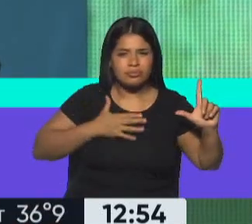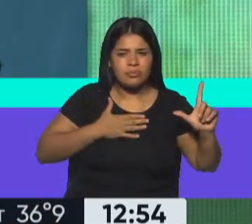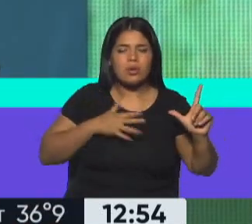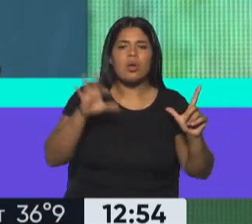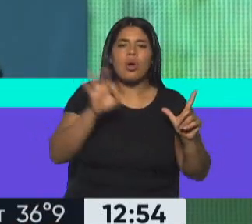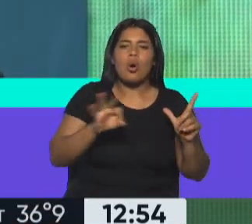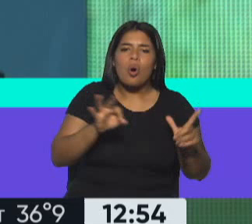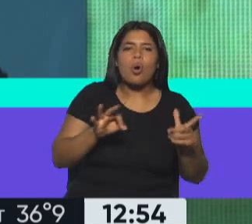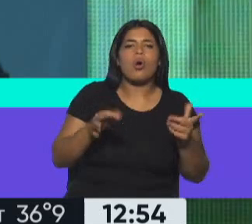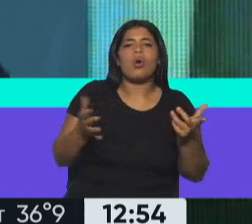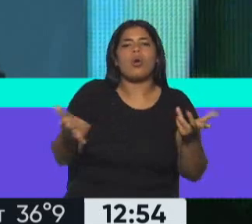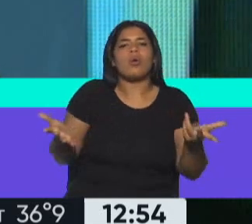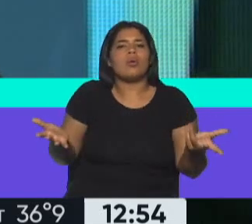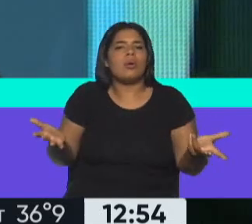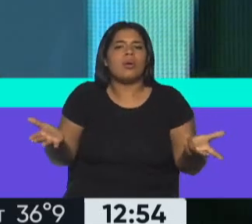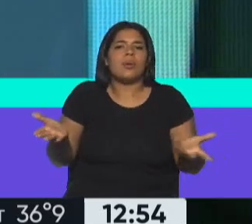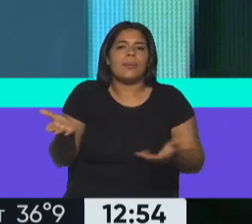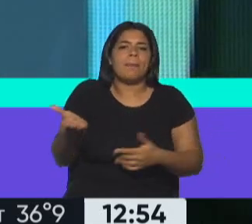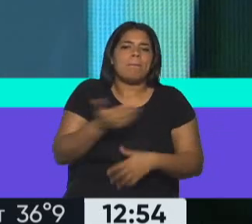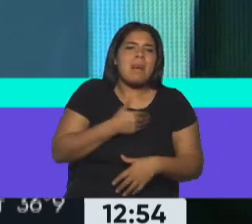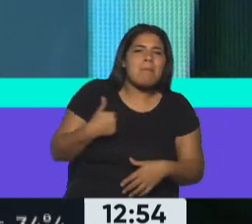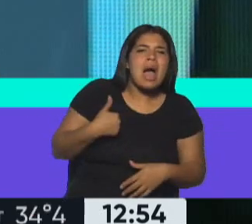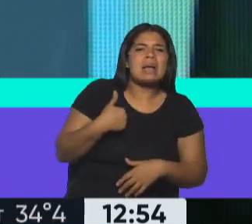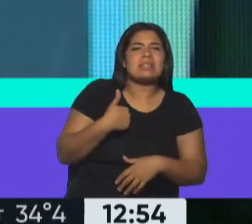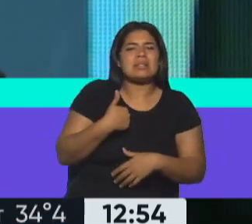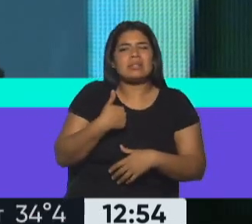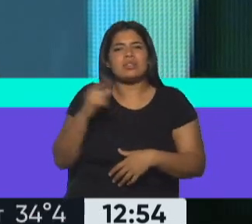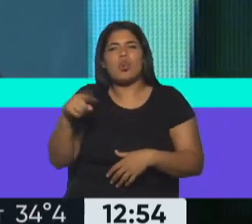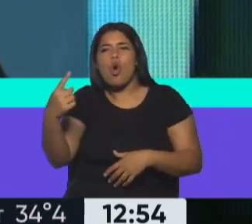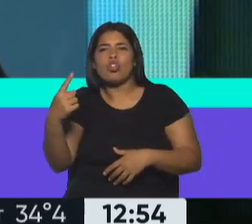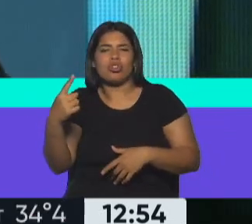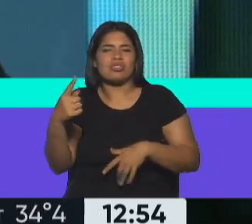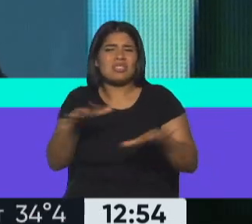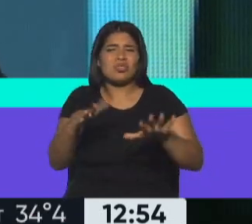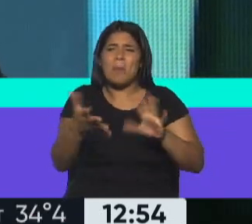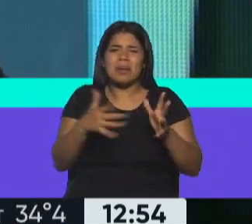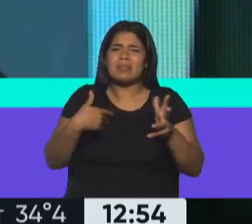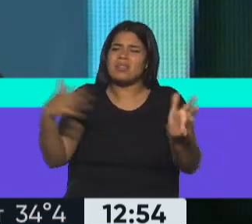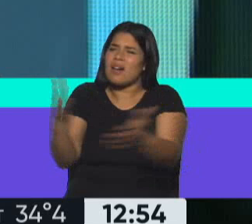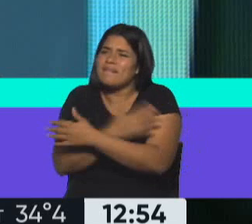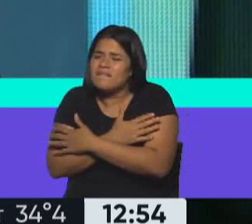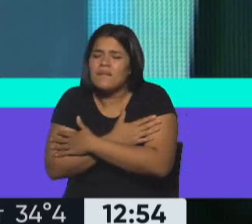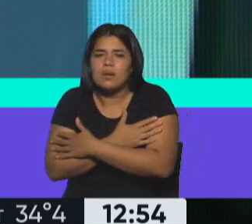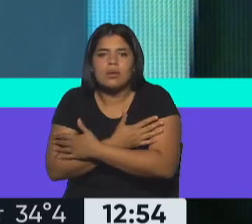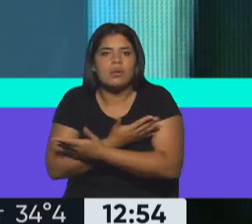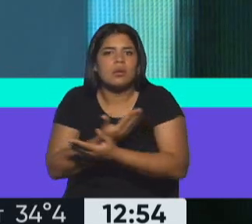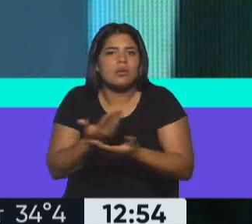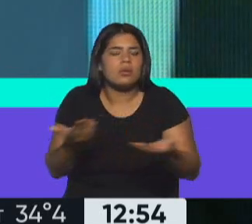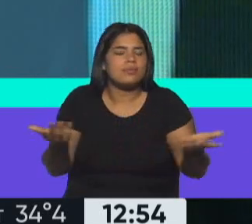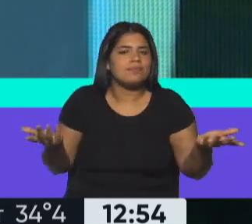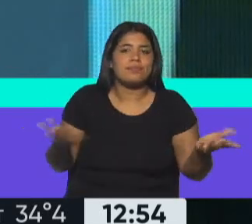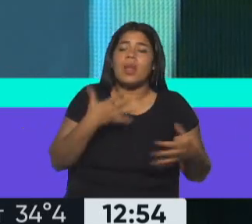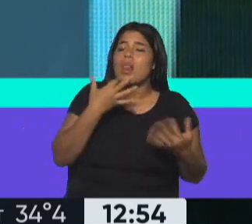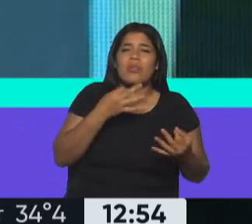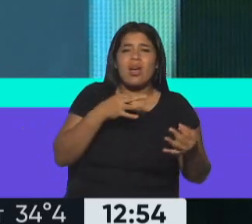abrazar tanto a mamás a papas que llegan al dolor la verdad que lo de lucas como a todo como a todo el país no